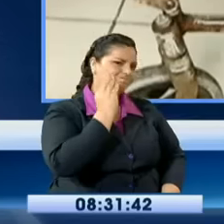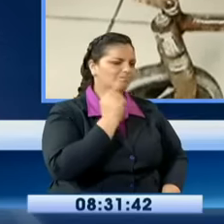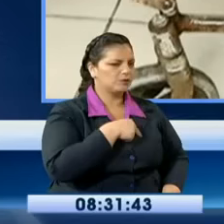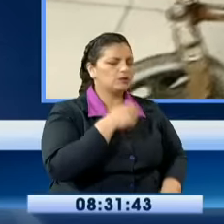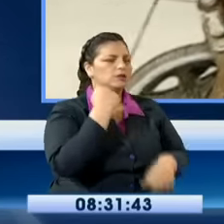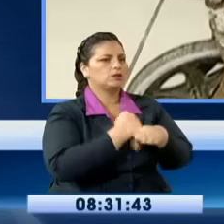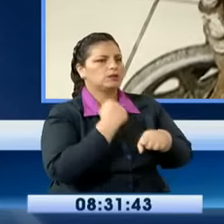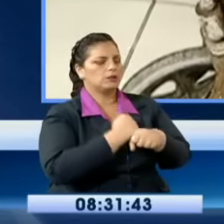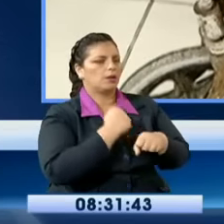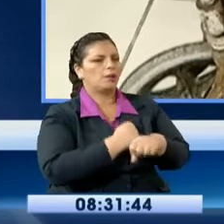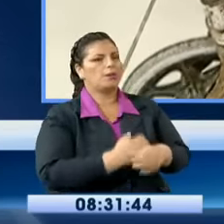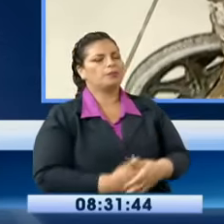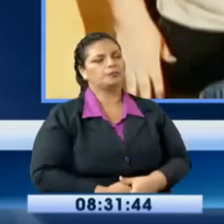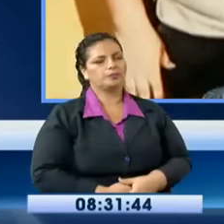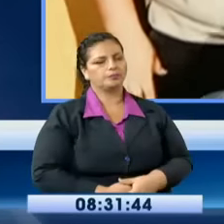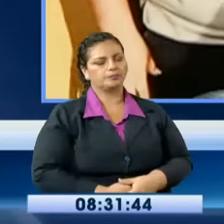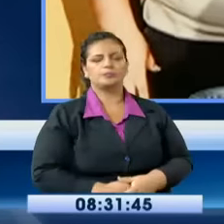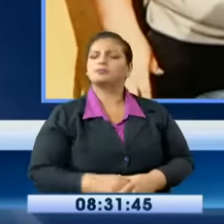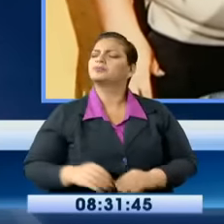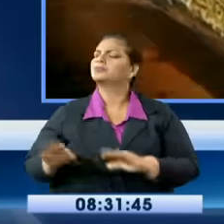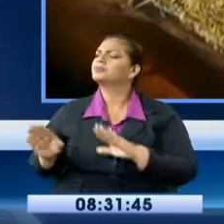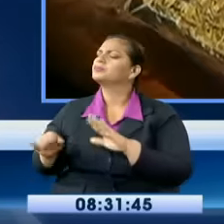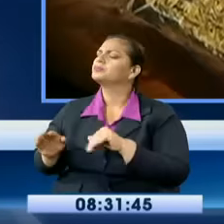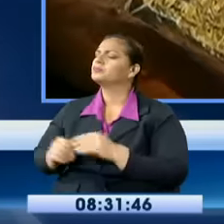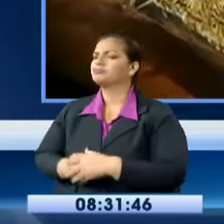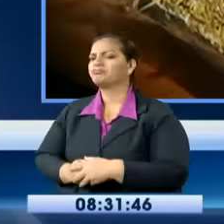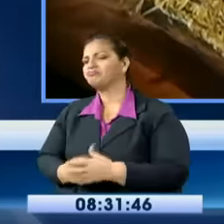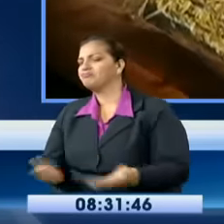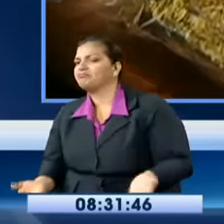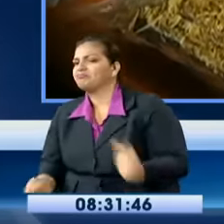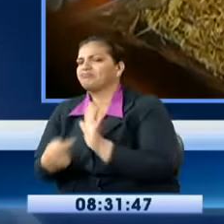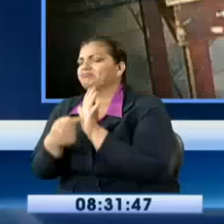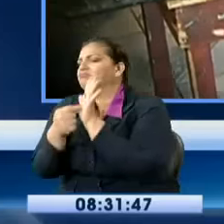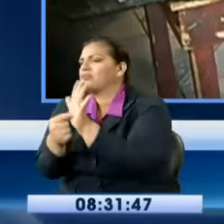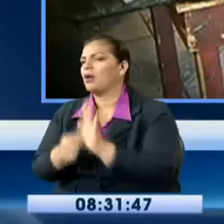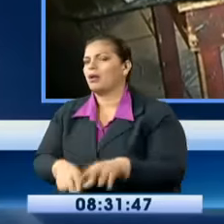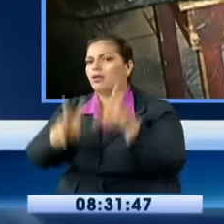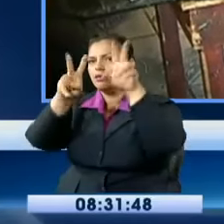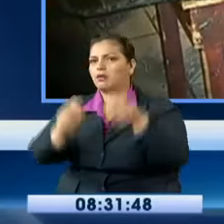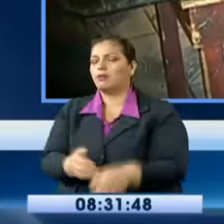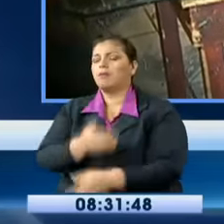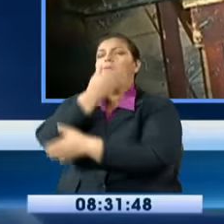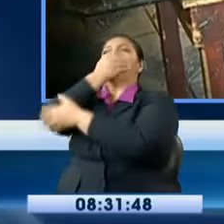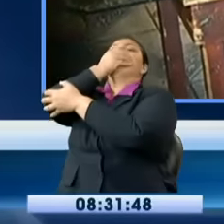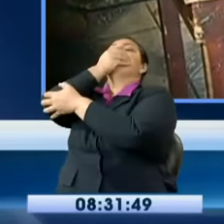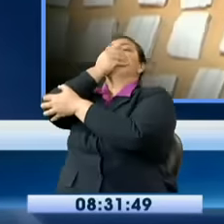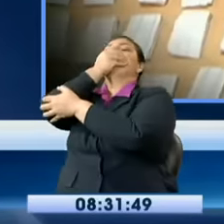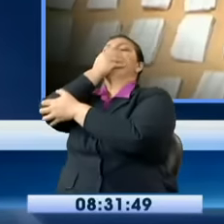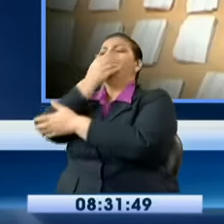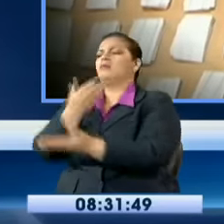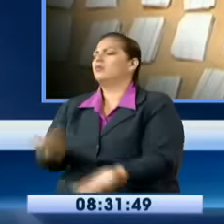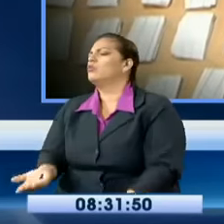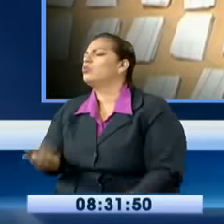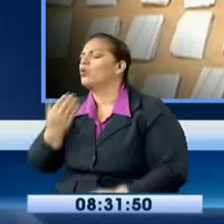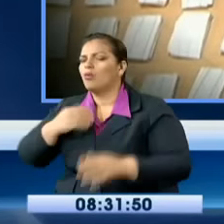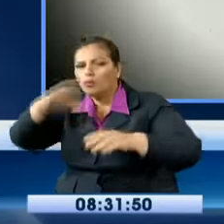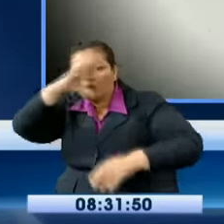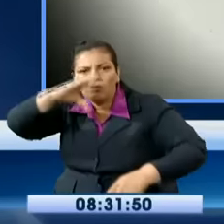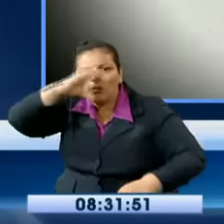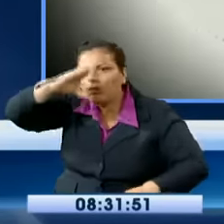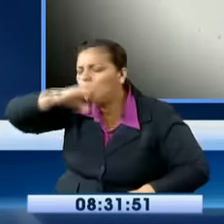trabajo. En lo que tenemos que ver con el protocolo de búsquedas para localizar, por ejemplo, en los casos de secuestro. Bueno, hay un protocolo